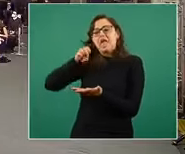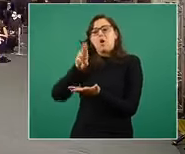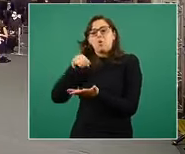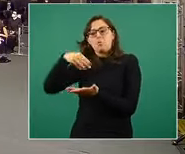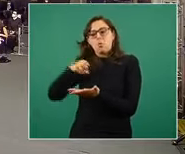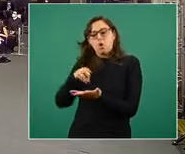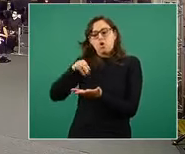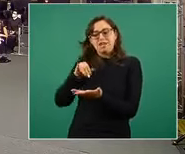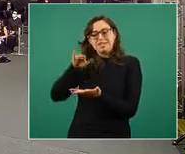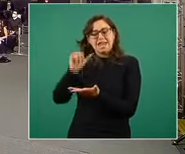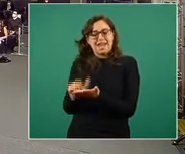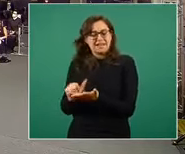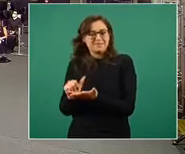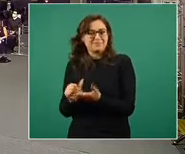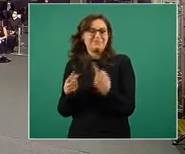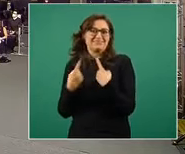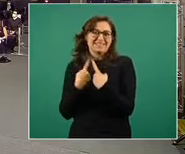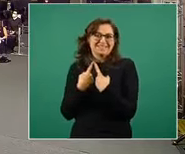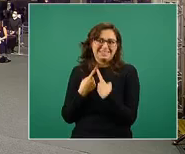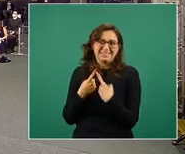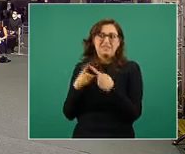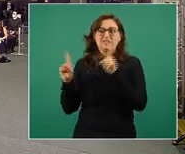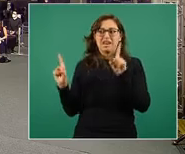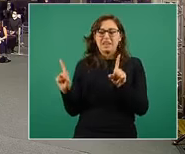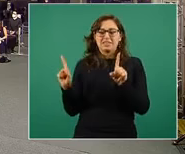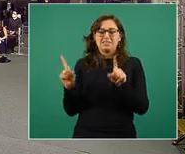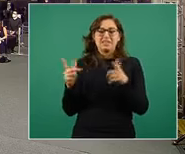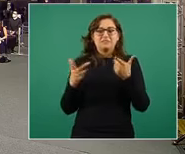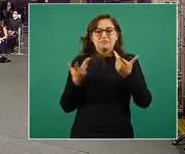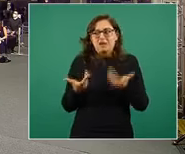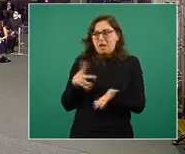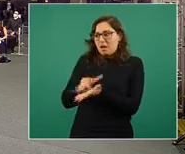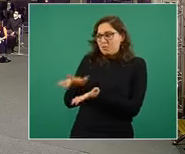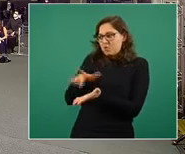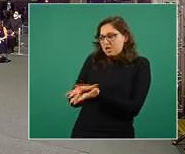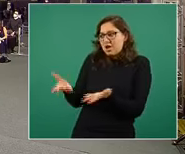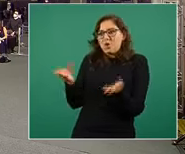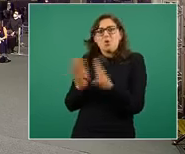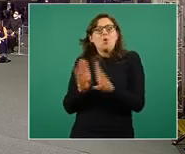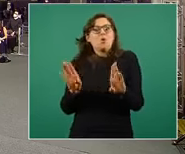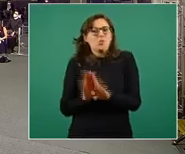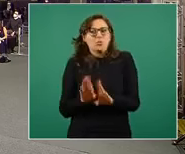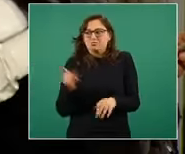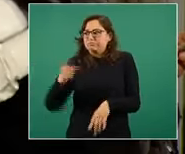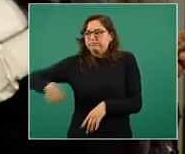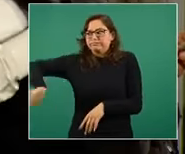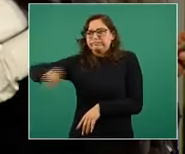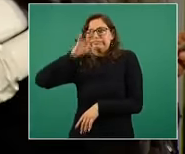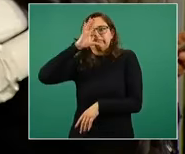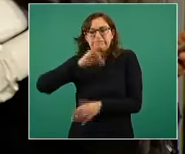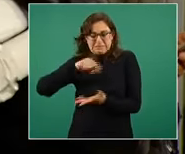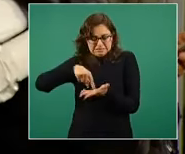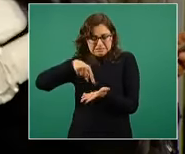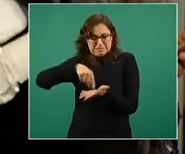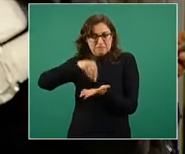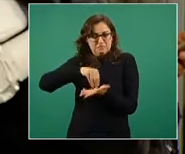esta causa de muerte cuando la atención sí fue por COVID. Ya. Entonces, no sé si se podría ampliar en el decreto o en esta,